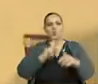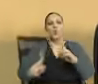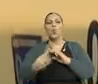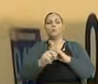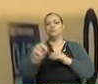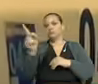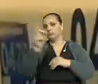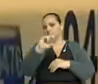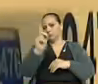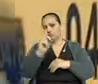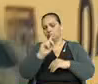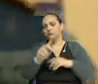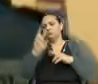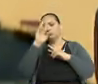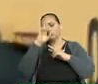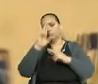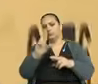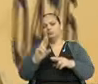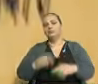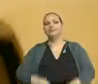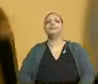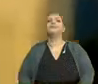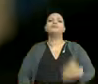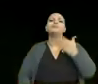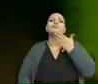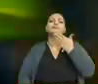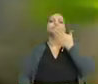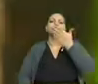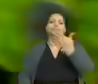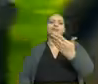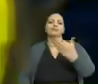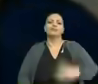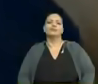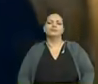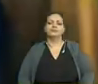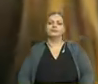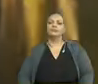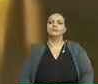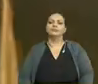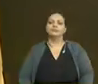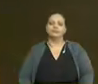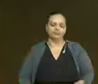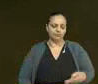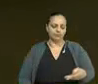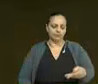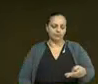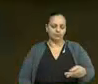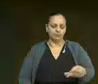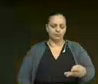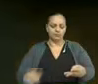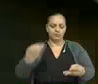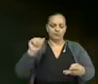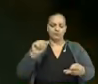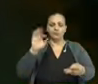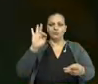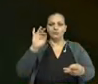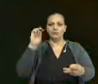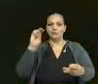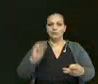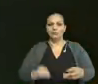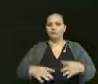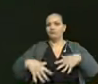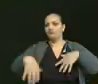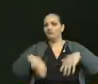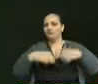gracias. Vamos a seguir nosotros informando el trabajo de la ATM, la Agencia de Tránsito Municipal, en este